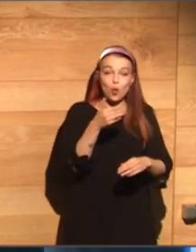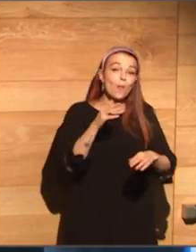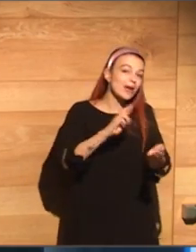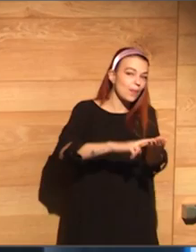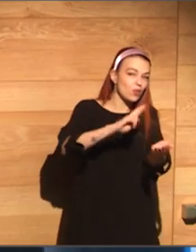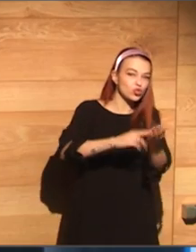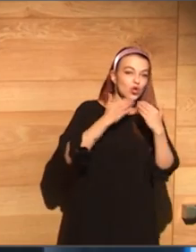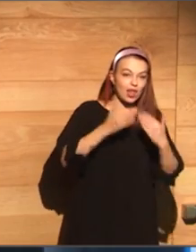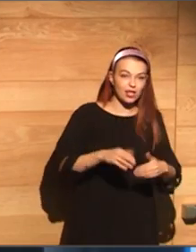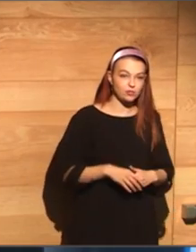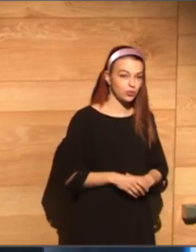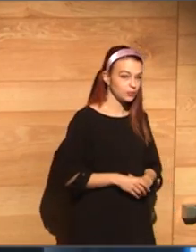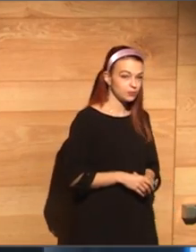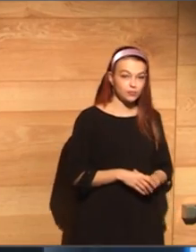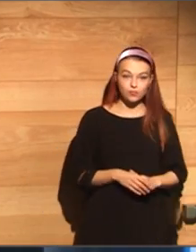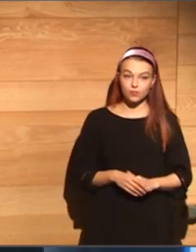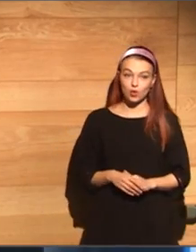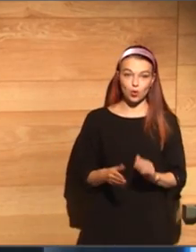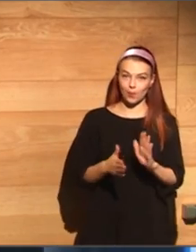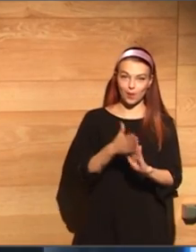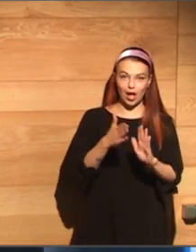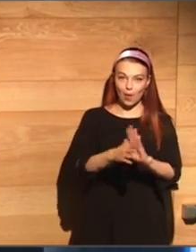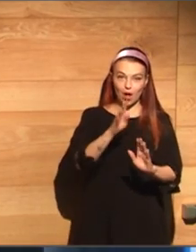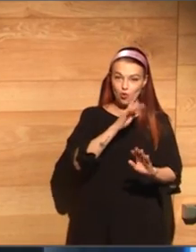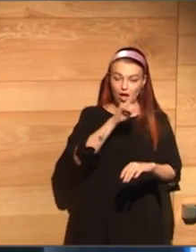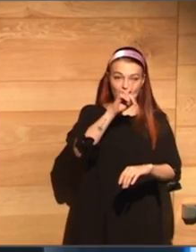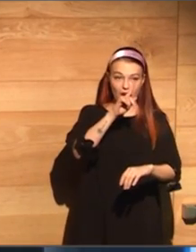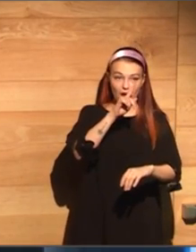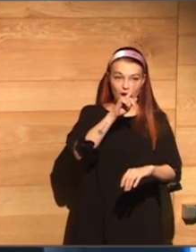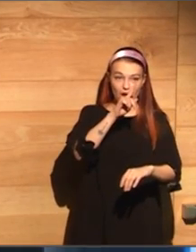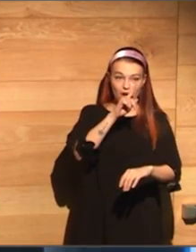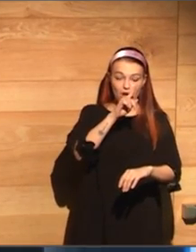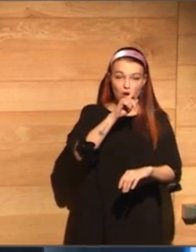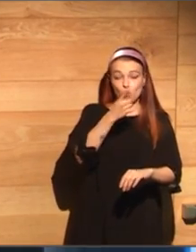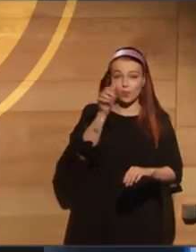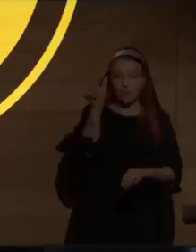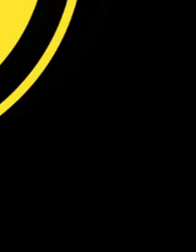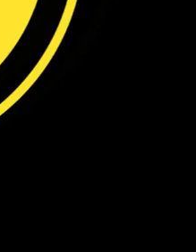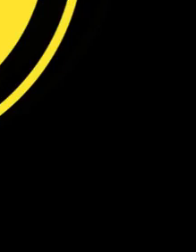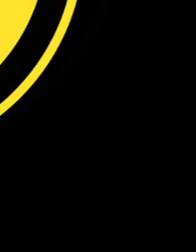obra importantísima en la carrera de Berlanga, que es la escopeta nacional.